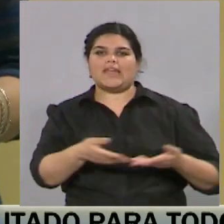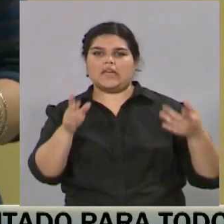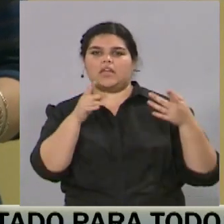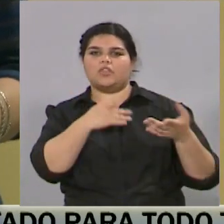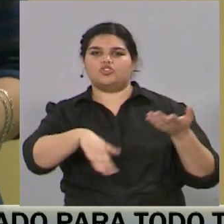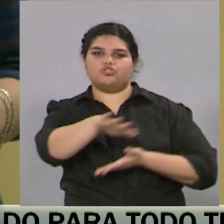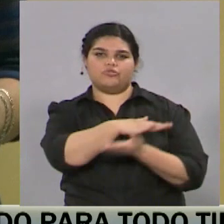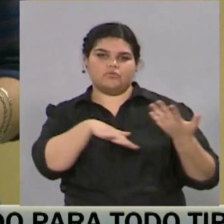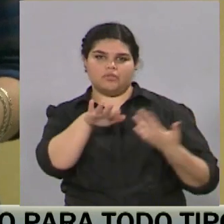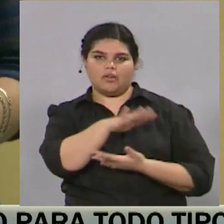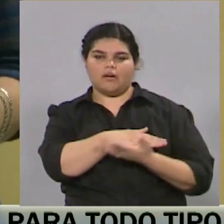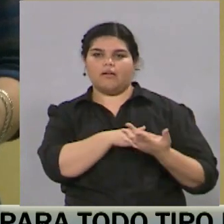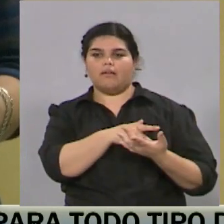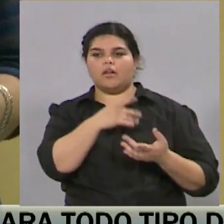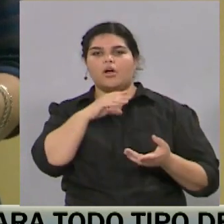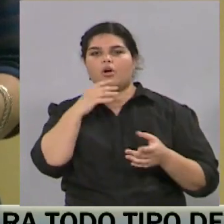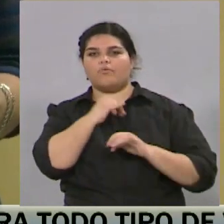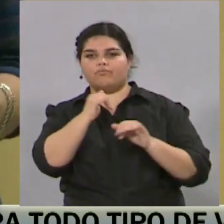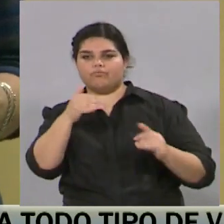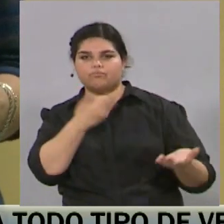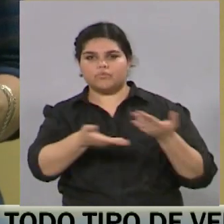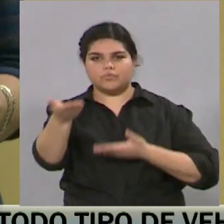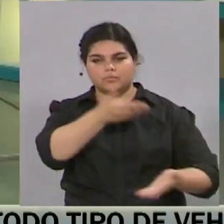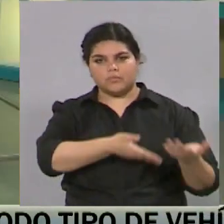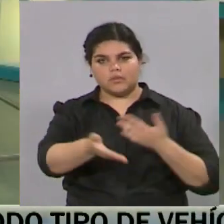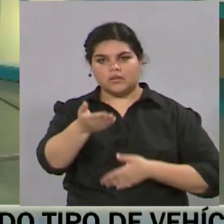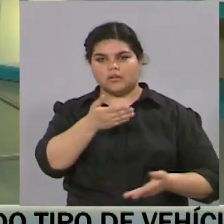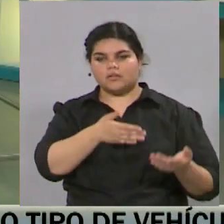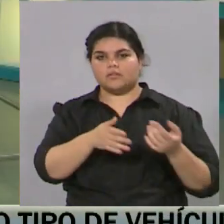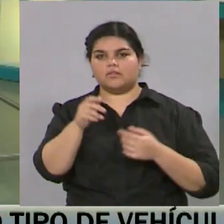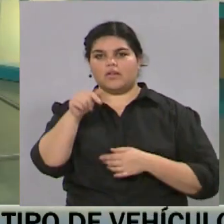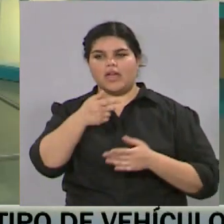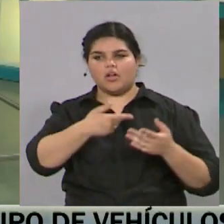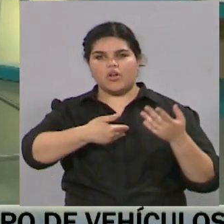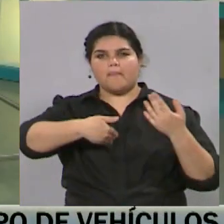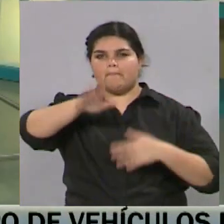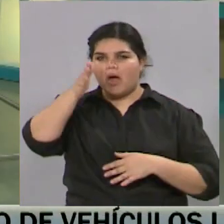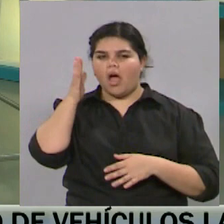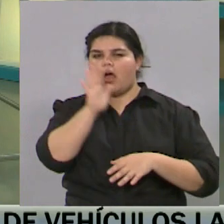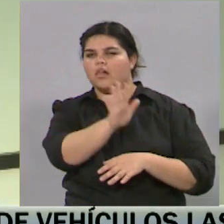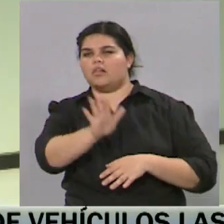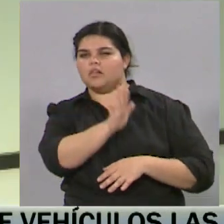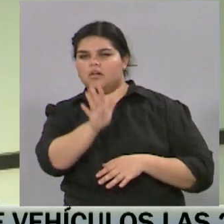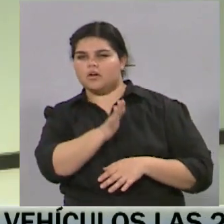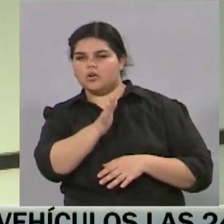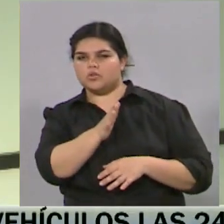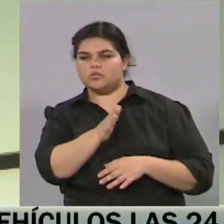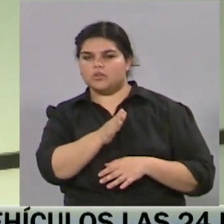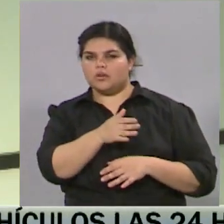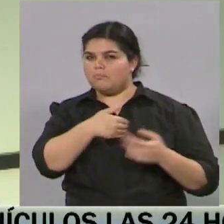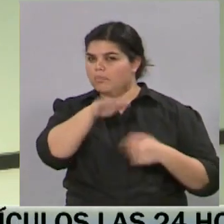el ámbito del trabajo también se tiene acceso, ha aumentado el moving o el acoso y la discriminación? El